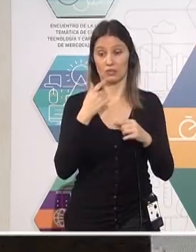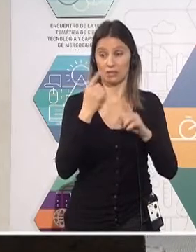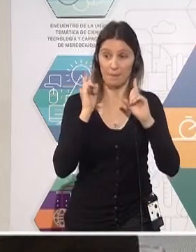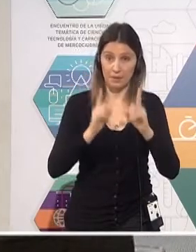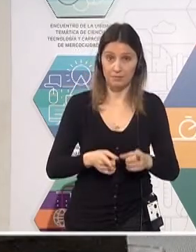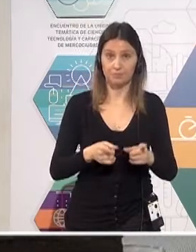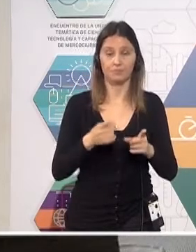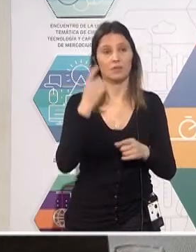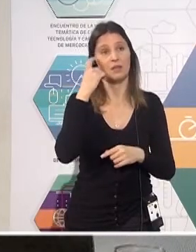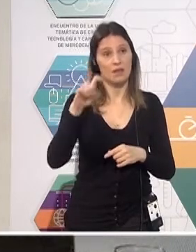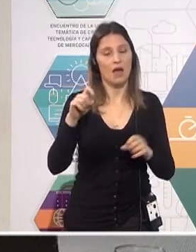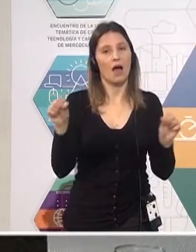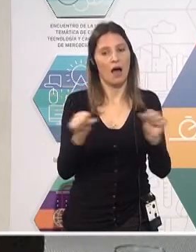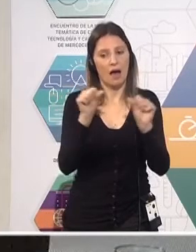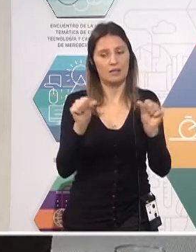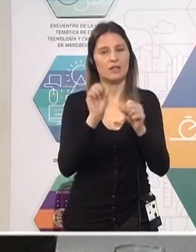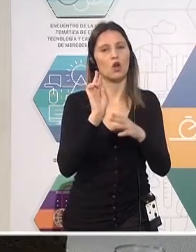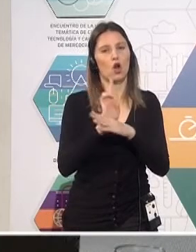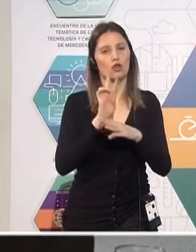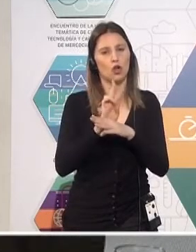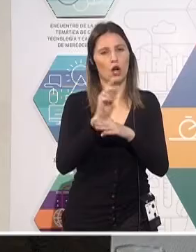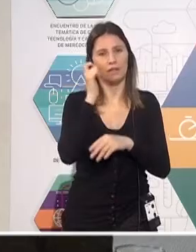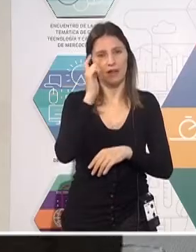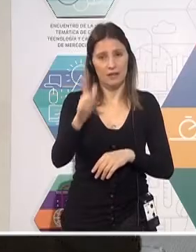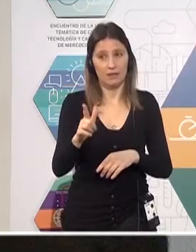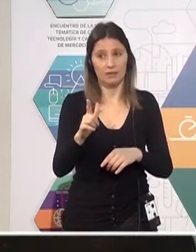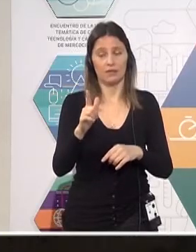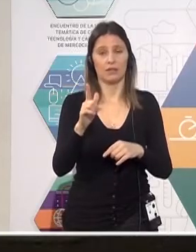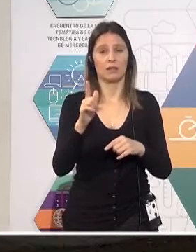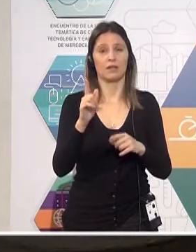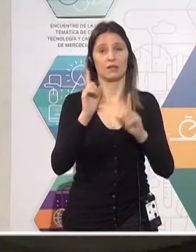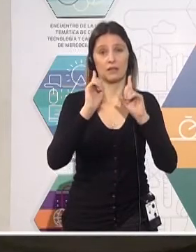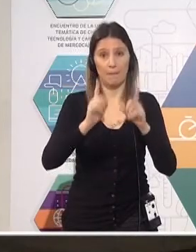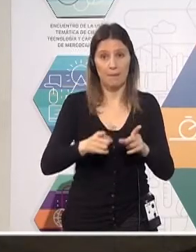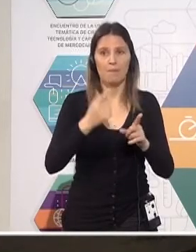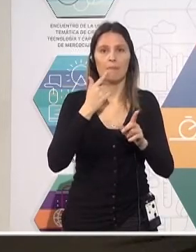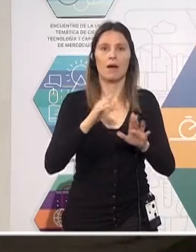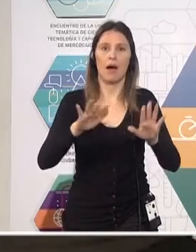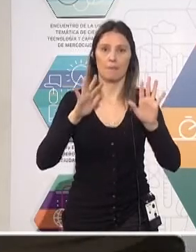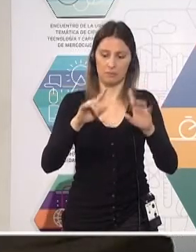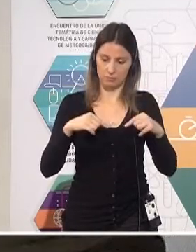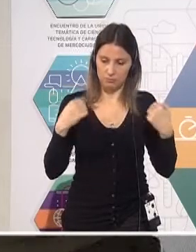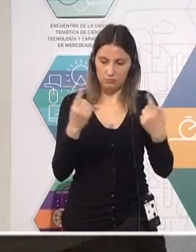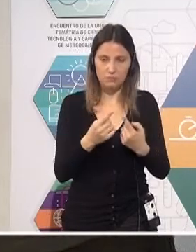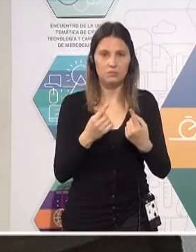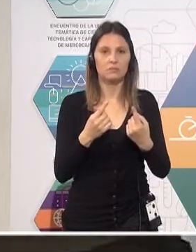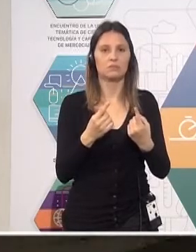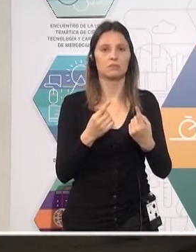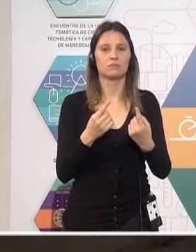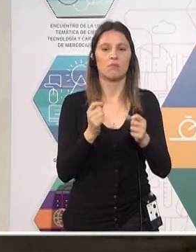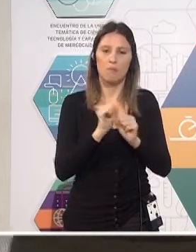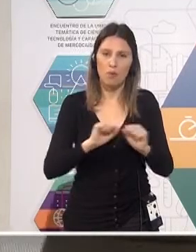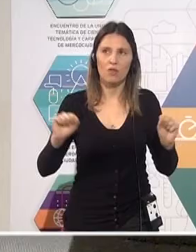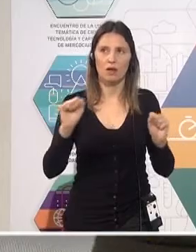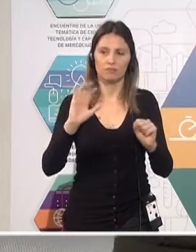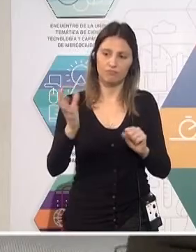la idea es hacer este control inteligente de las luminarias en la que por lo menos vamos a tener que poder